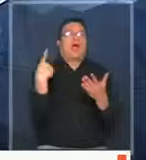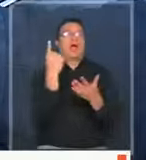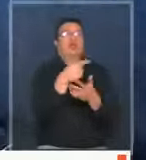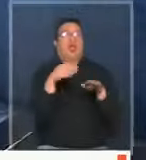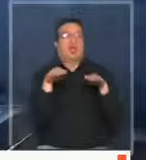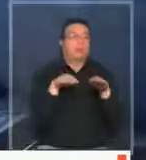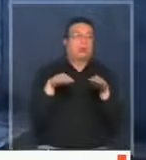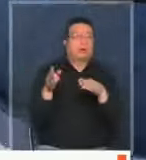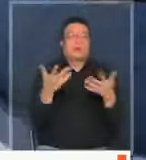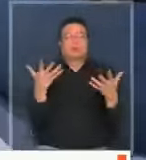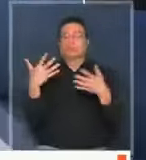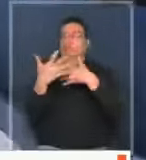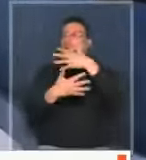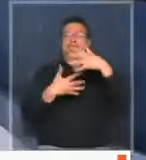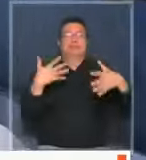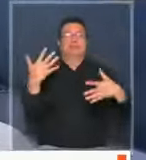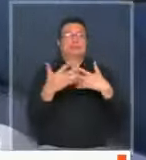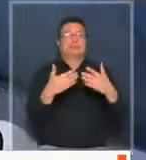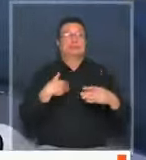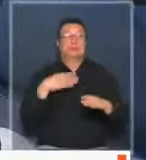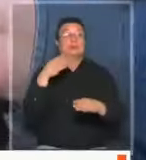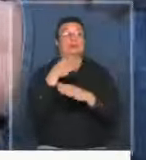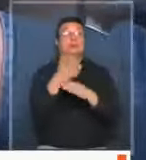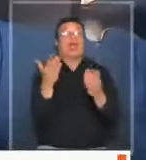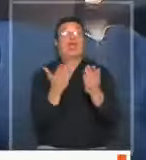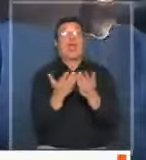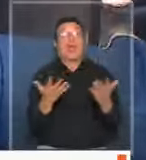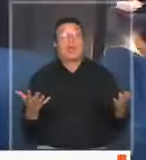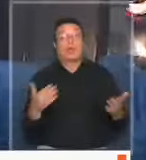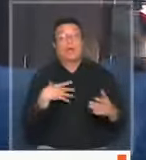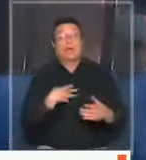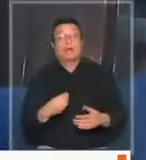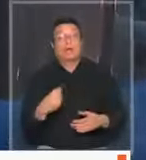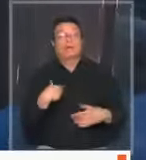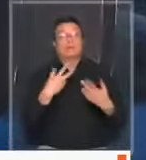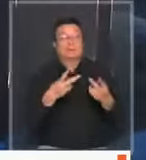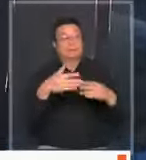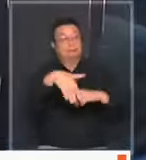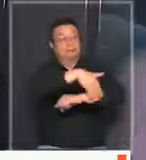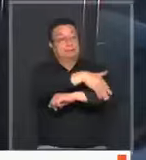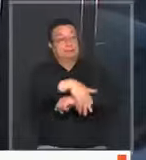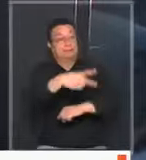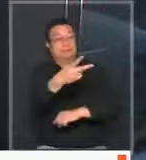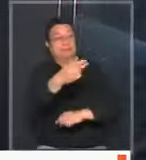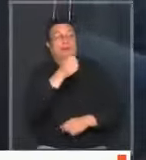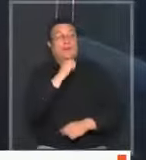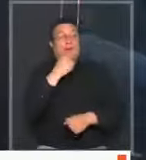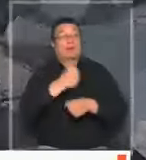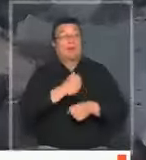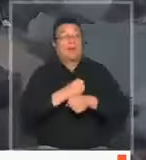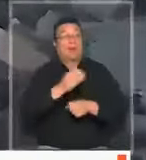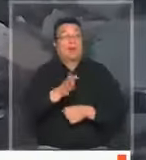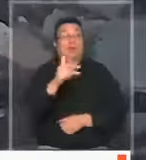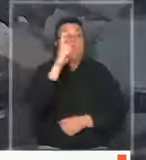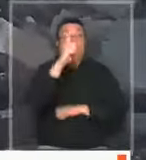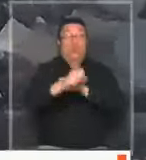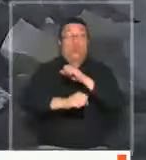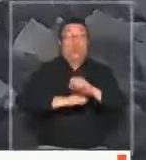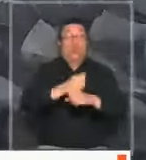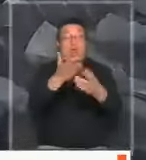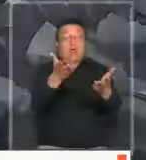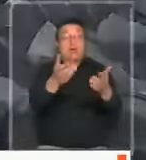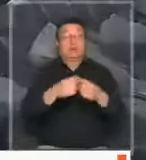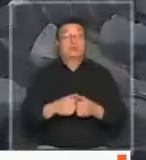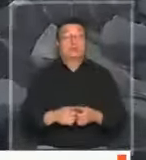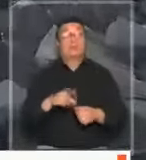por acá. Mira la confusión que hay. Yo voy a llegar al colegio de la hija. Mira cómo tiene la área y por la... Todavía no terminan los trabajos, más de un año. Tal como dice, la